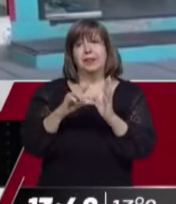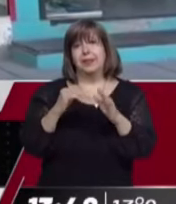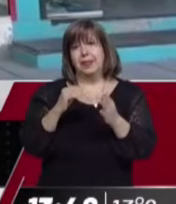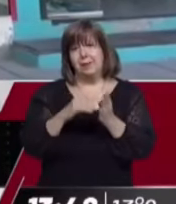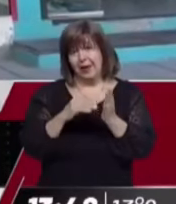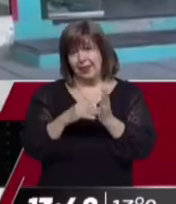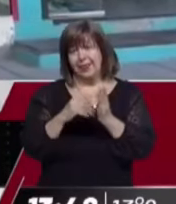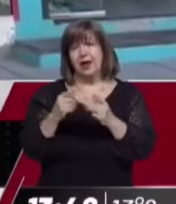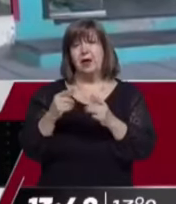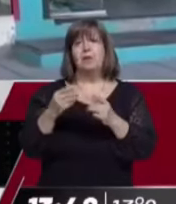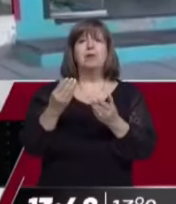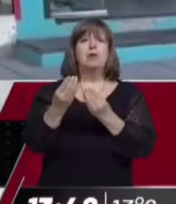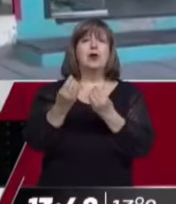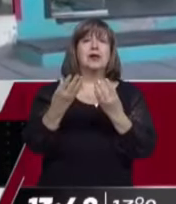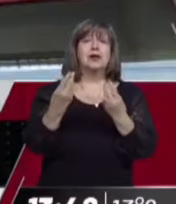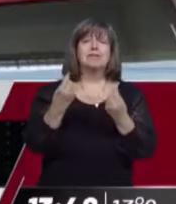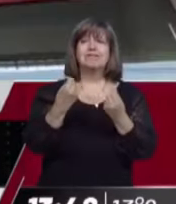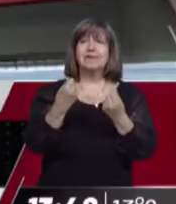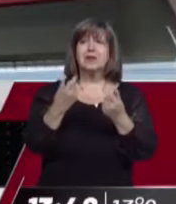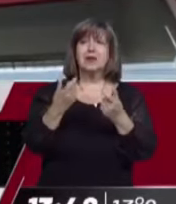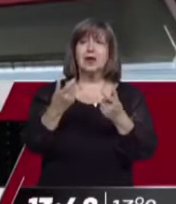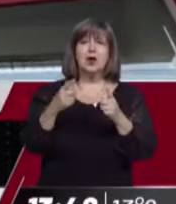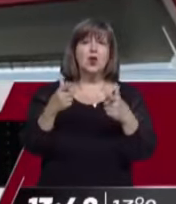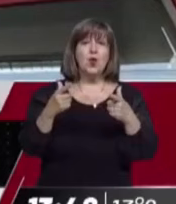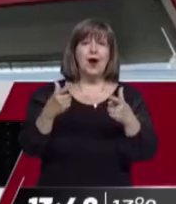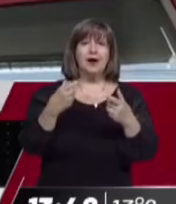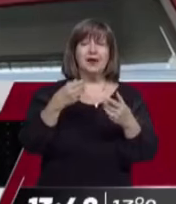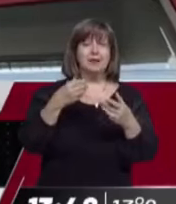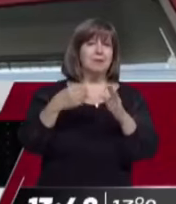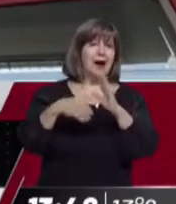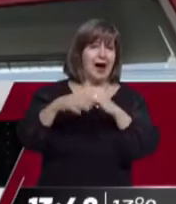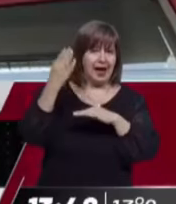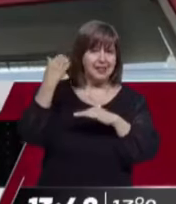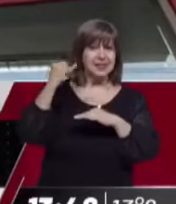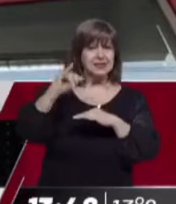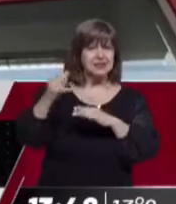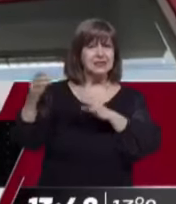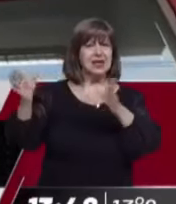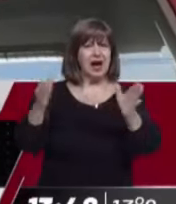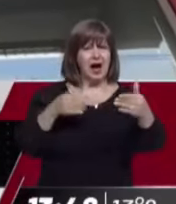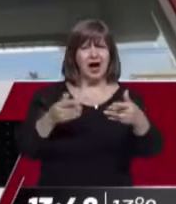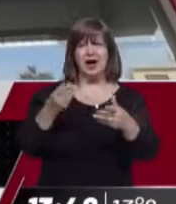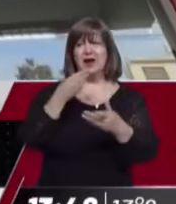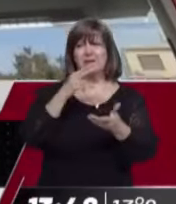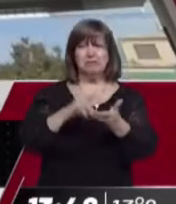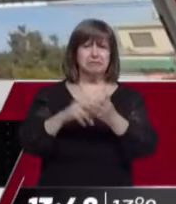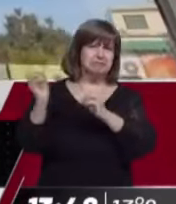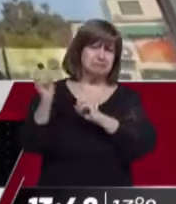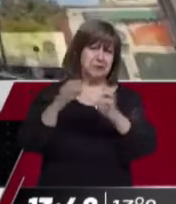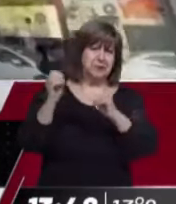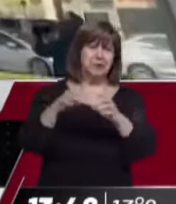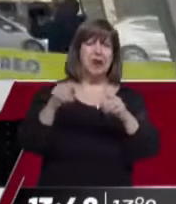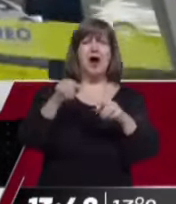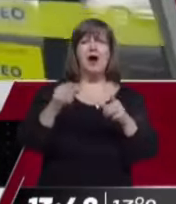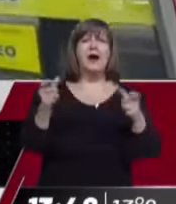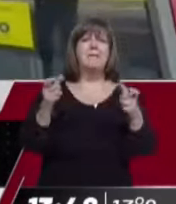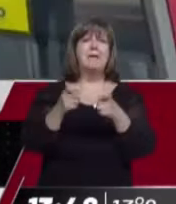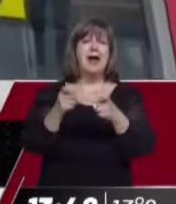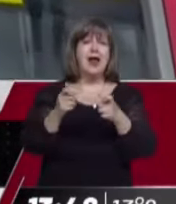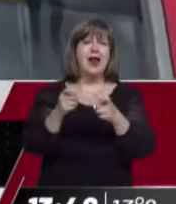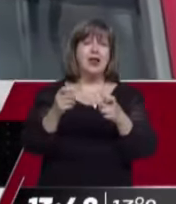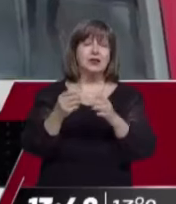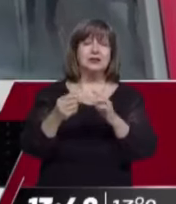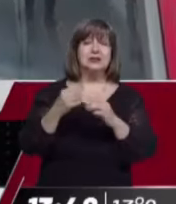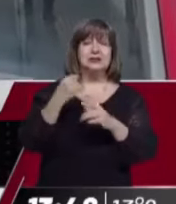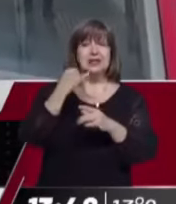que está habiendo en el momento ahora, una preocupación grandísima, que es lo que les quiero comentar ahora, que es la nueva novedad que tenemos. Porque ¿qué es lo que sucede? Según lo que me cuentan